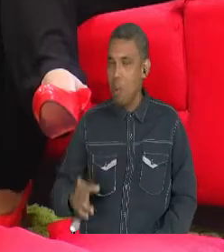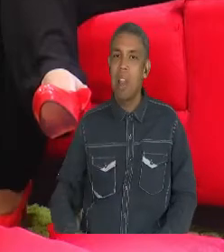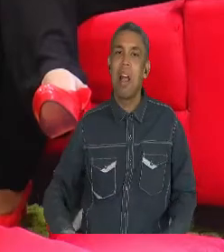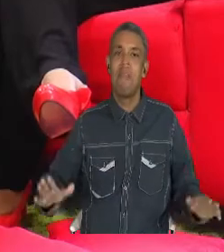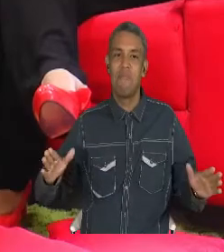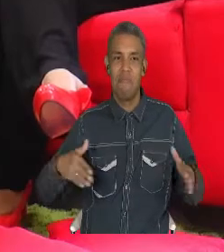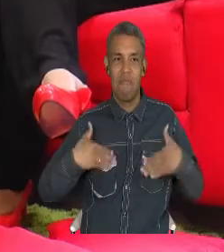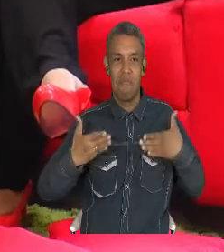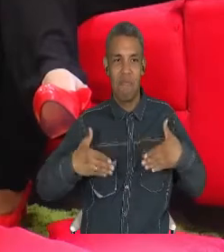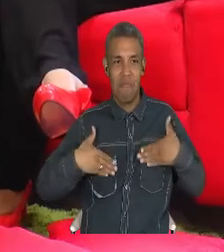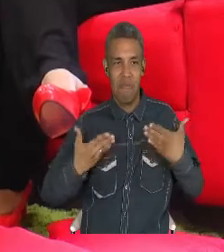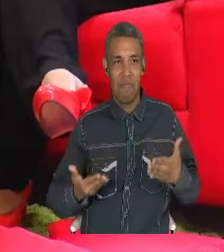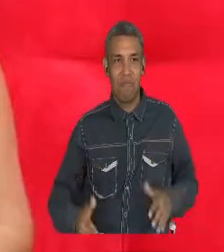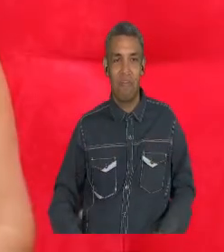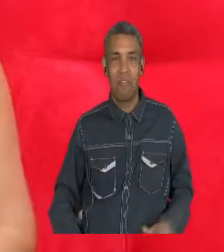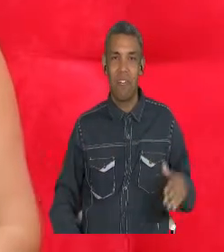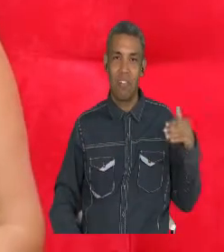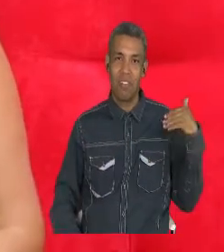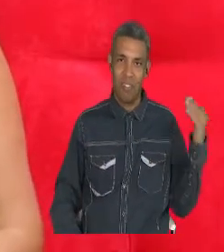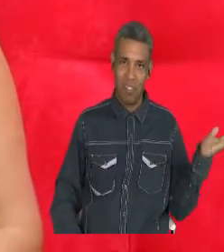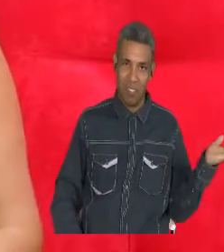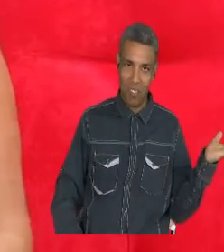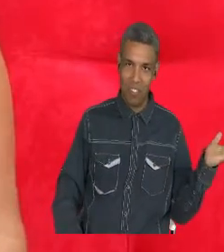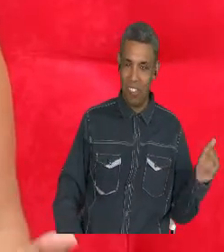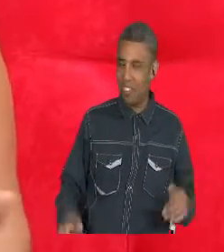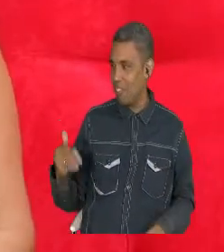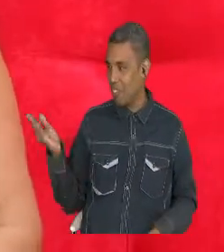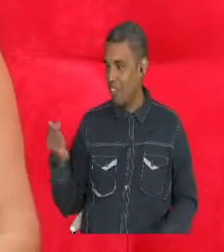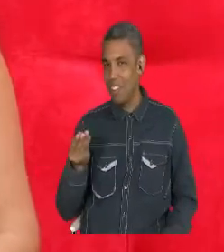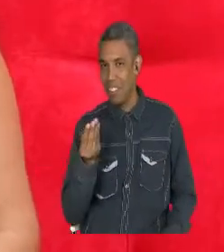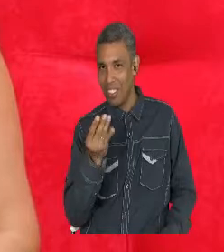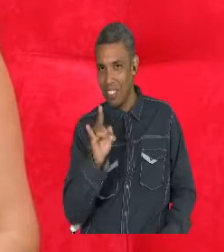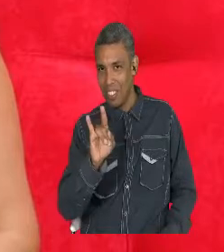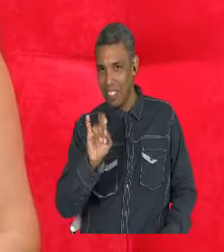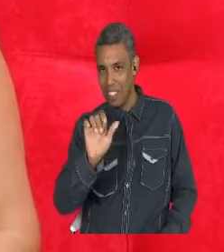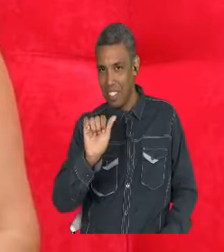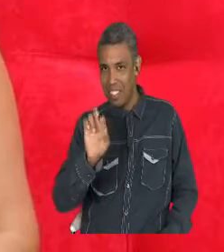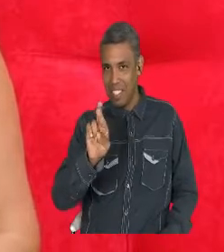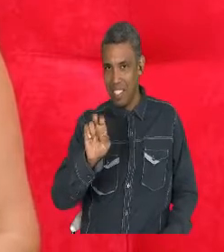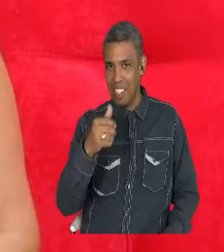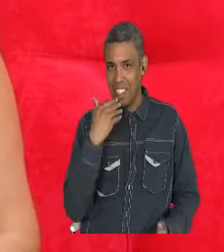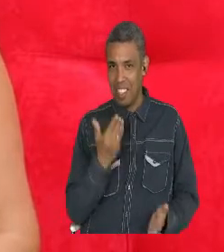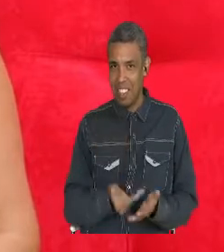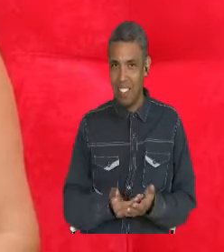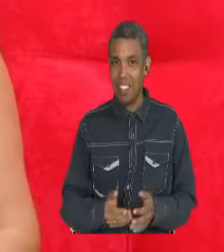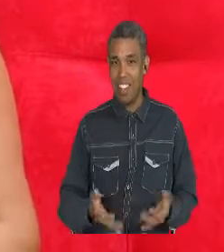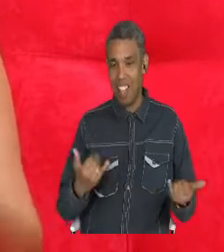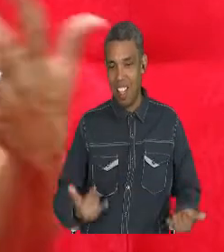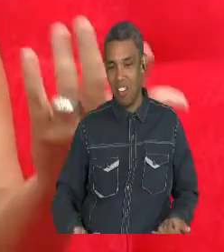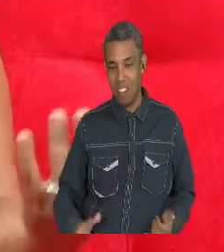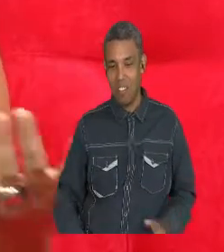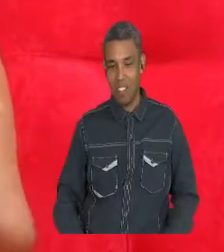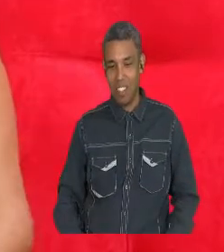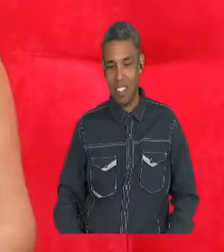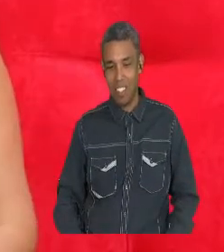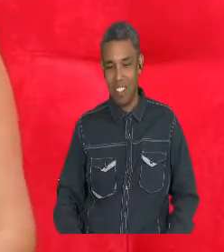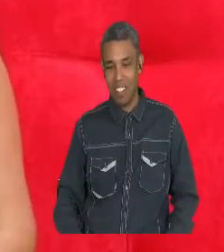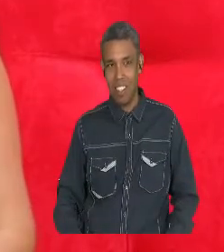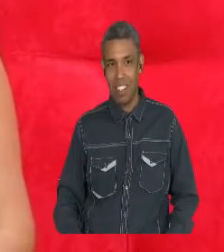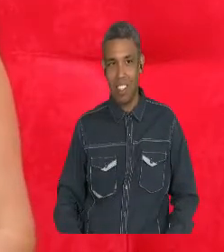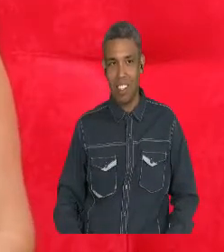aquí con tu compañera también de CEP. Y bueno, estamos, como tú dices, promocionando este